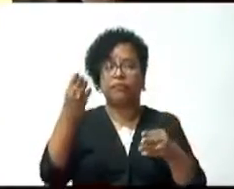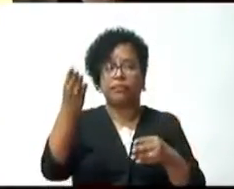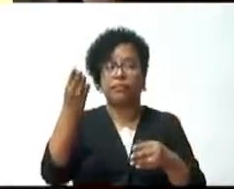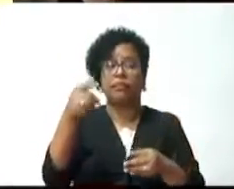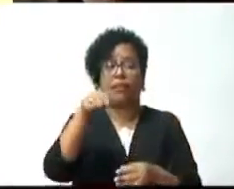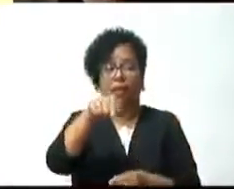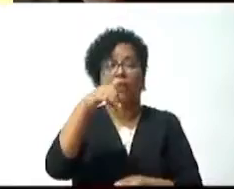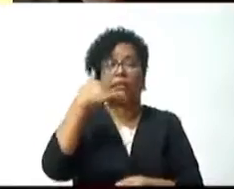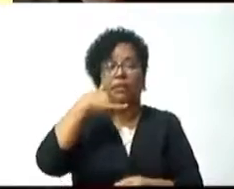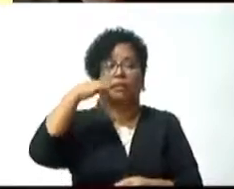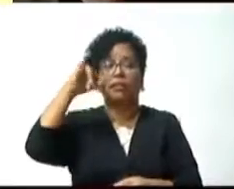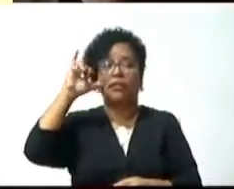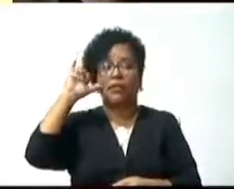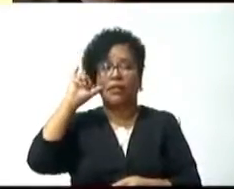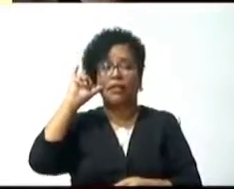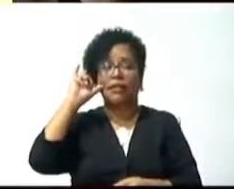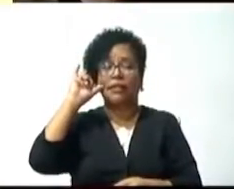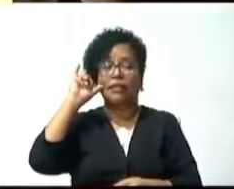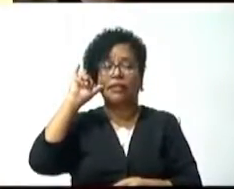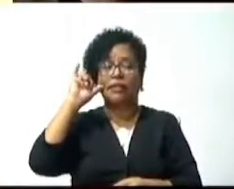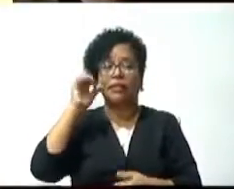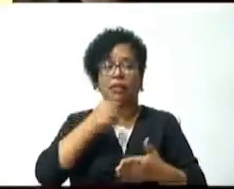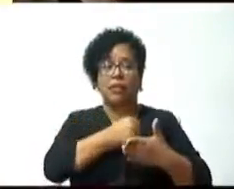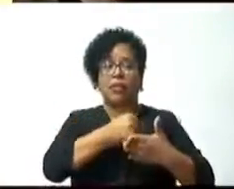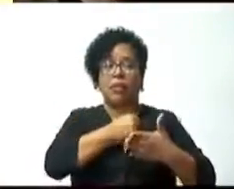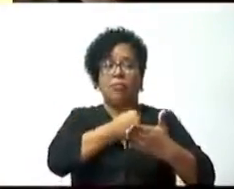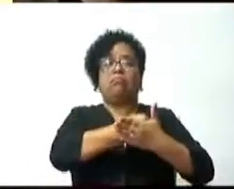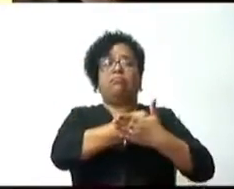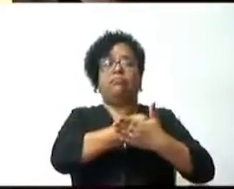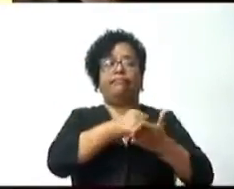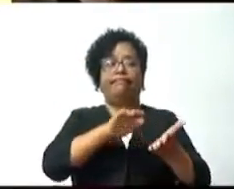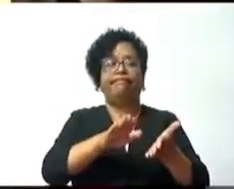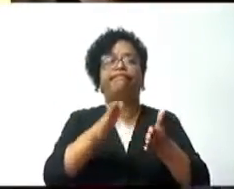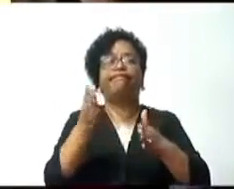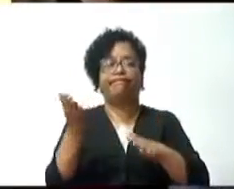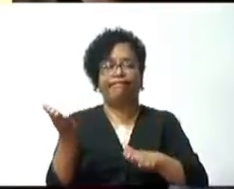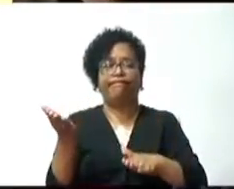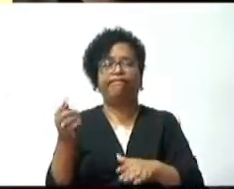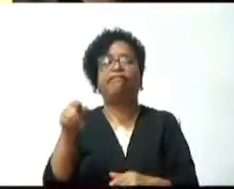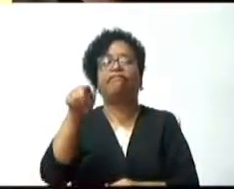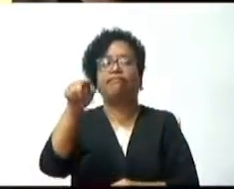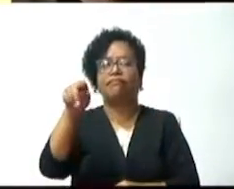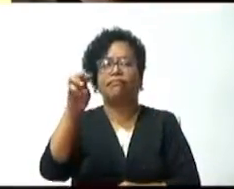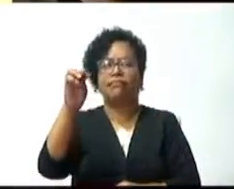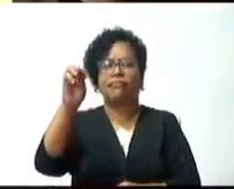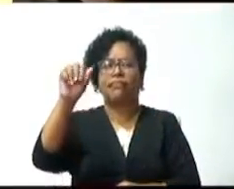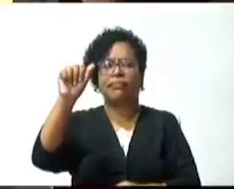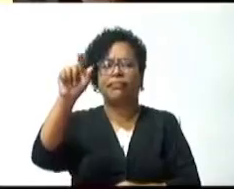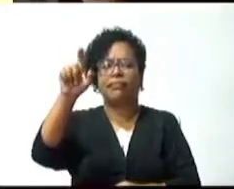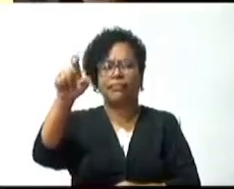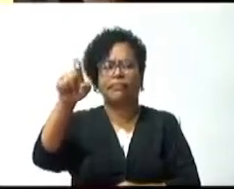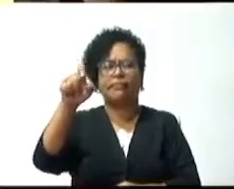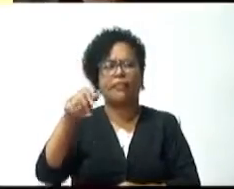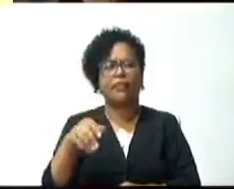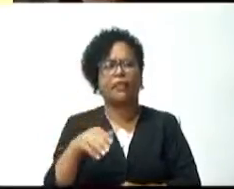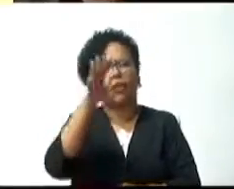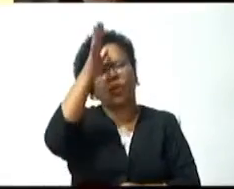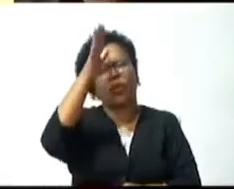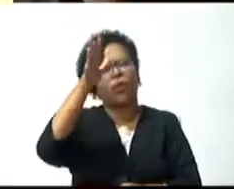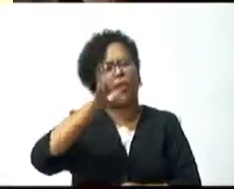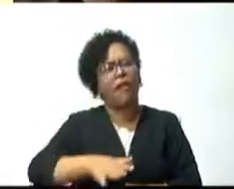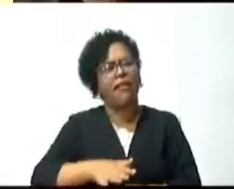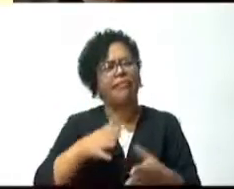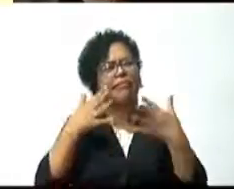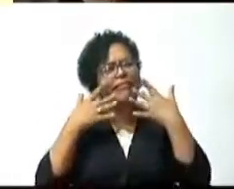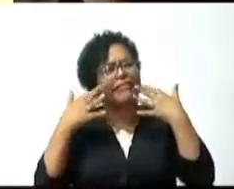un infarto perdió su vida Max era un hombre noble amigable que compartía con todo el mundo